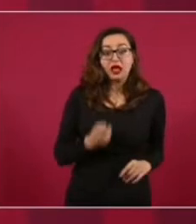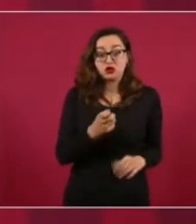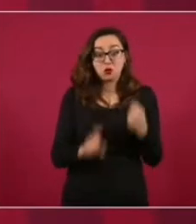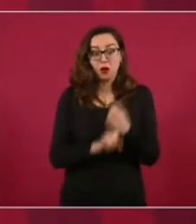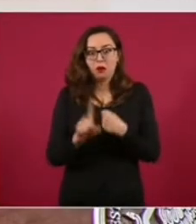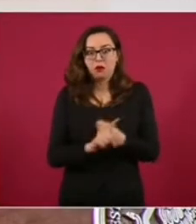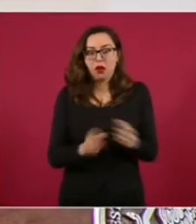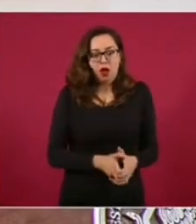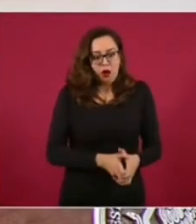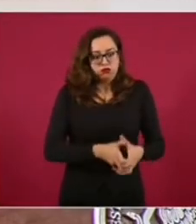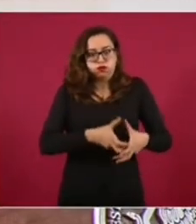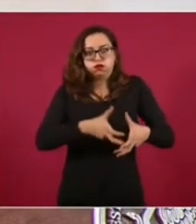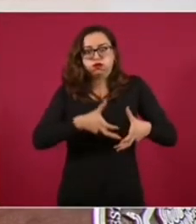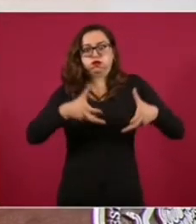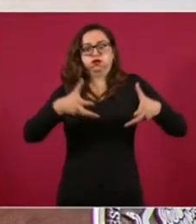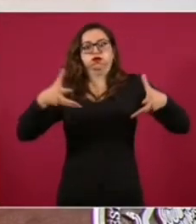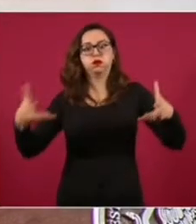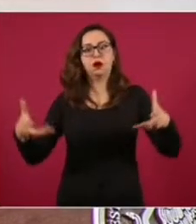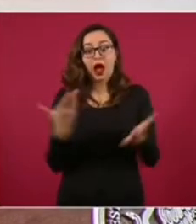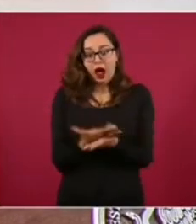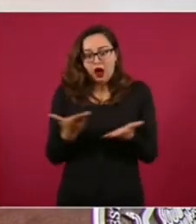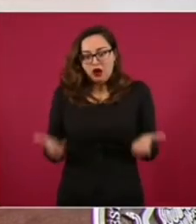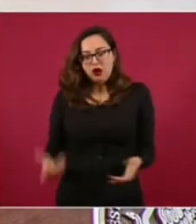un trabajo profesional